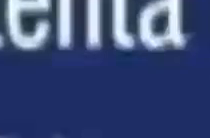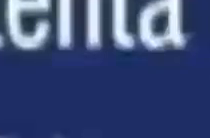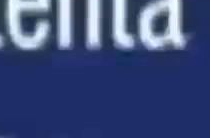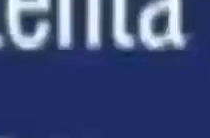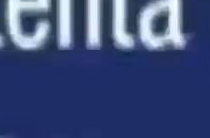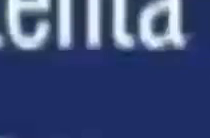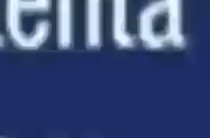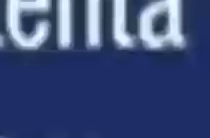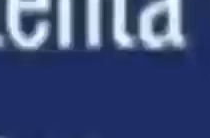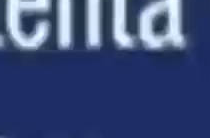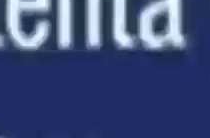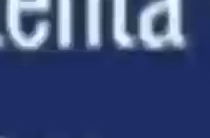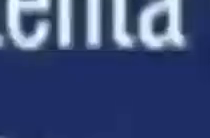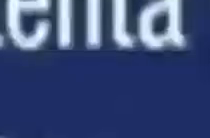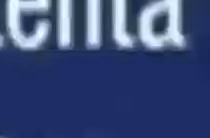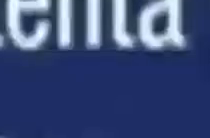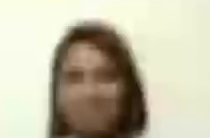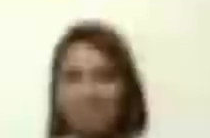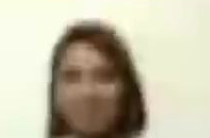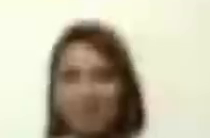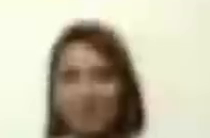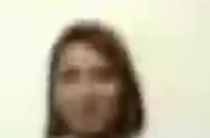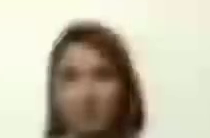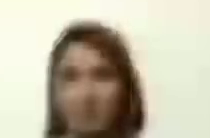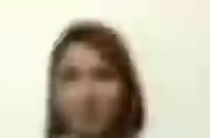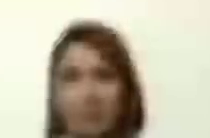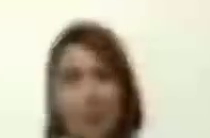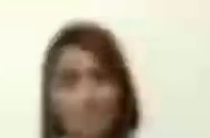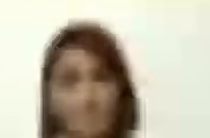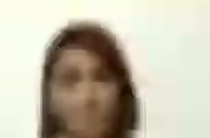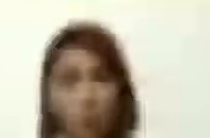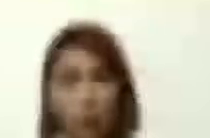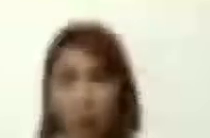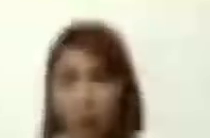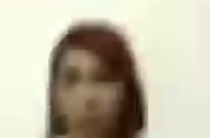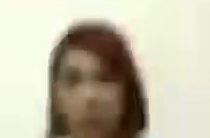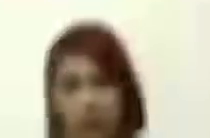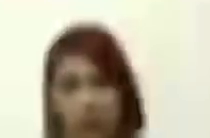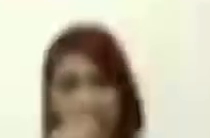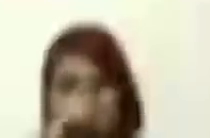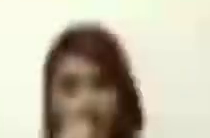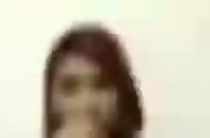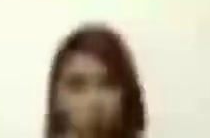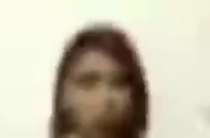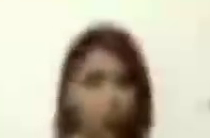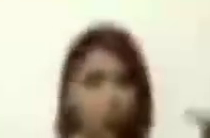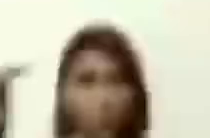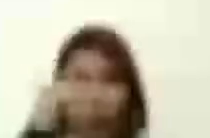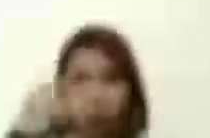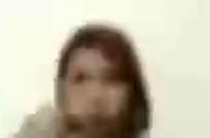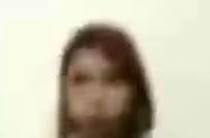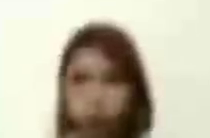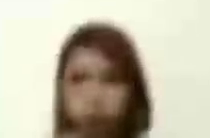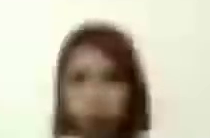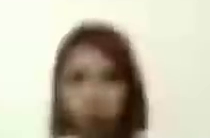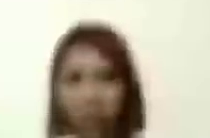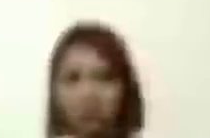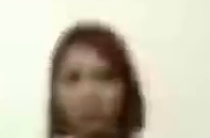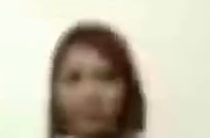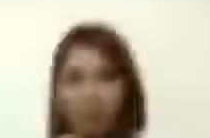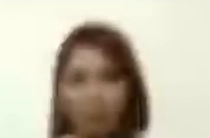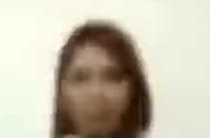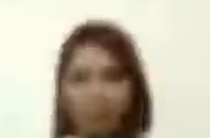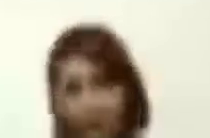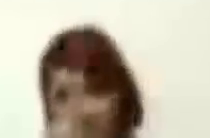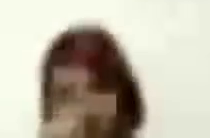cara. Nosotros veníamos de presupuesto antes de que se instalara el interino y de toda esta guerra económica y de